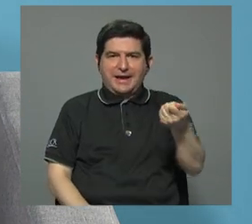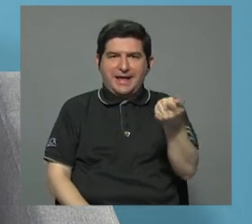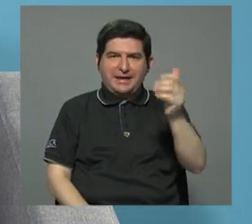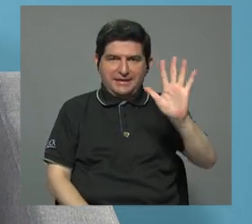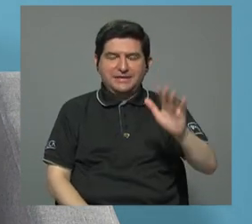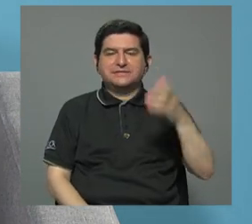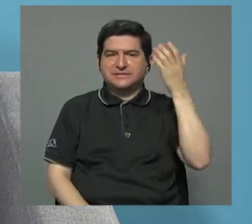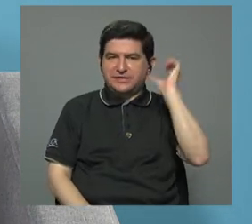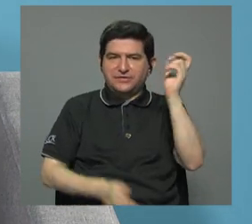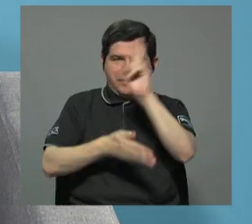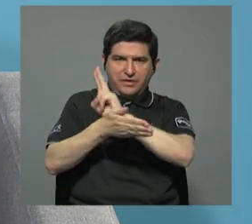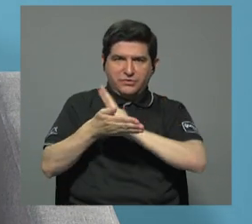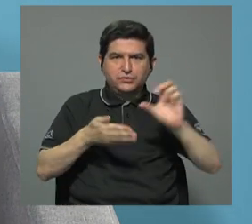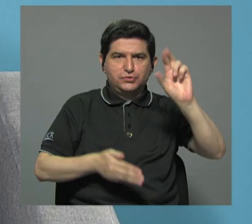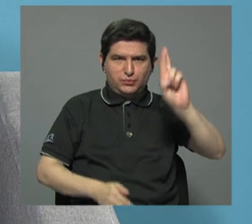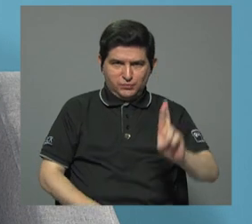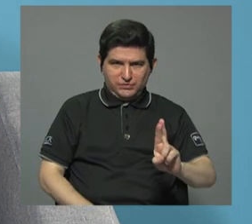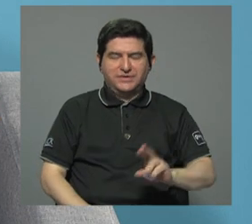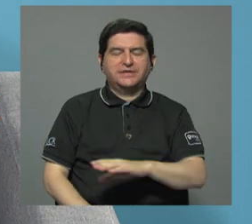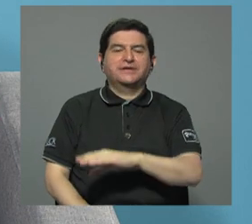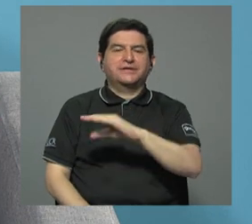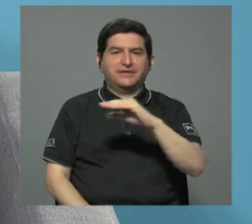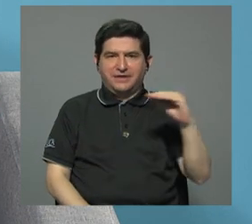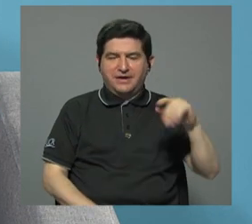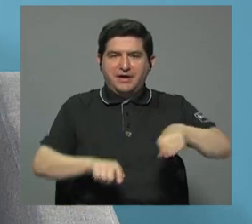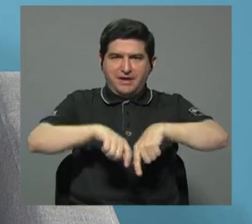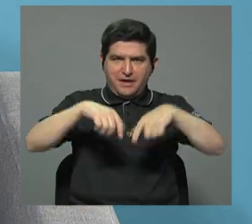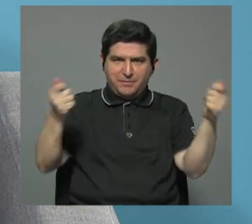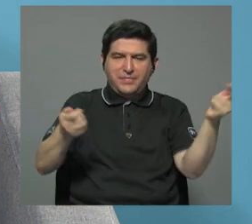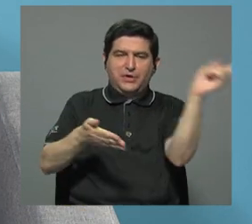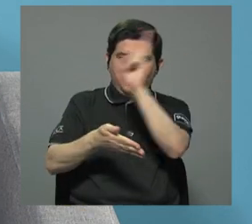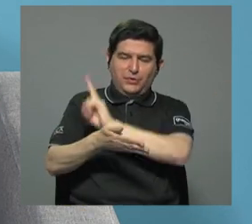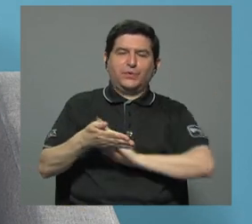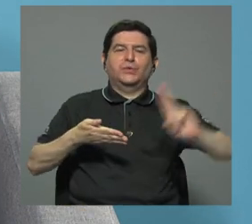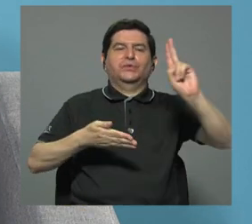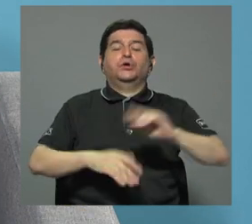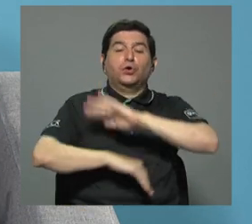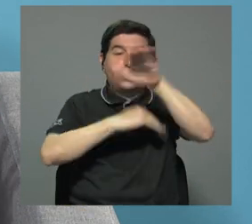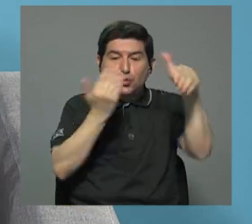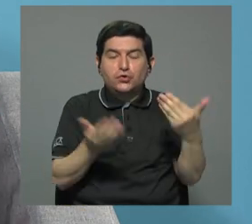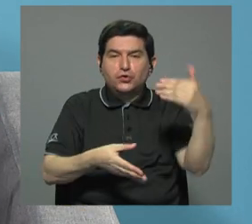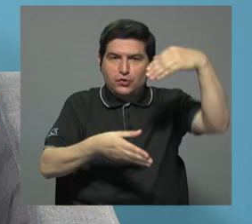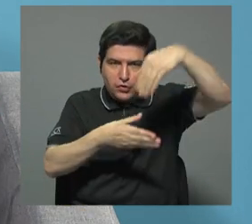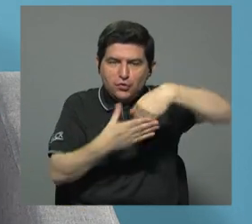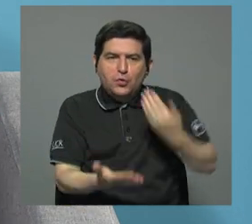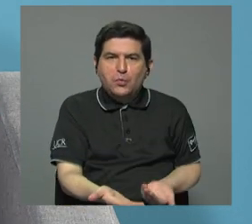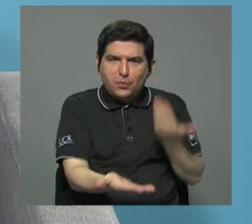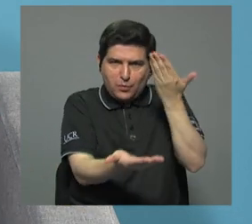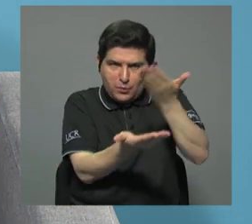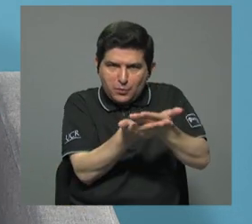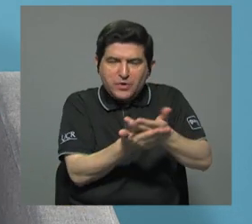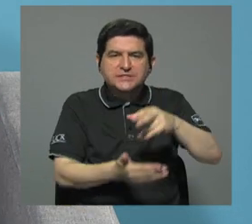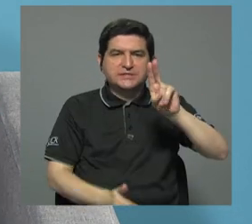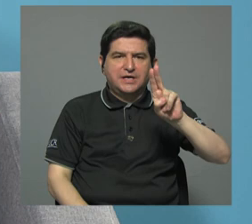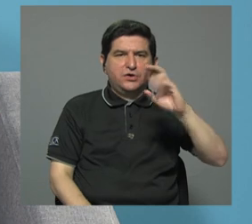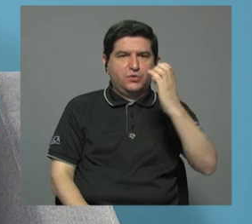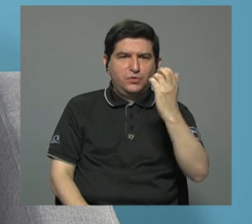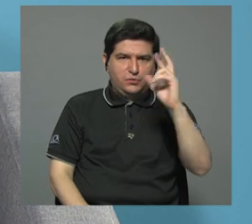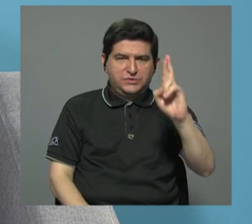las radioemisoras de la Universidad de Costa Rica y el Semanario Universidad, todo dentro de la propuesta de la Universidad de Costa